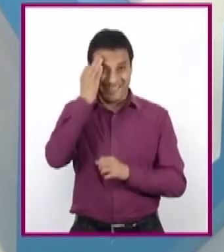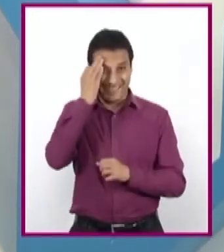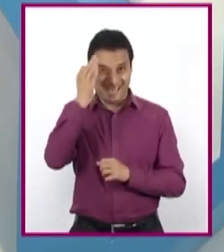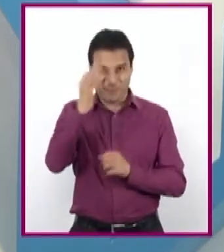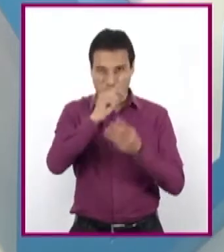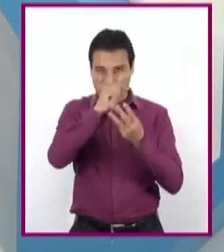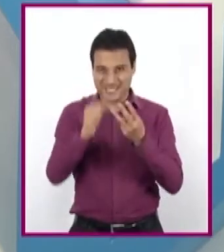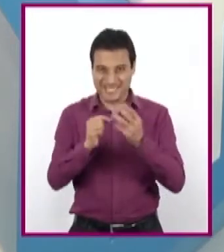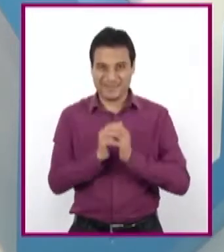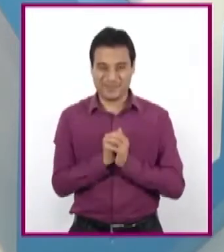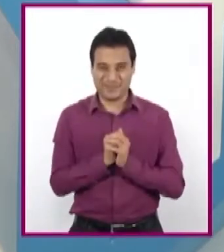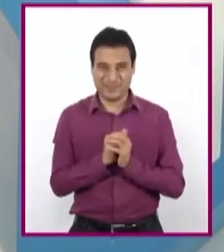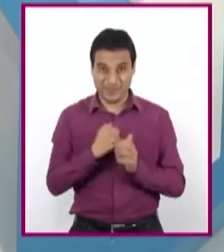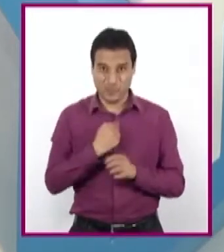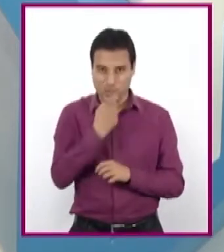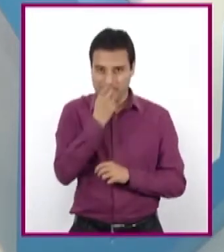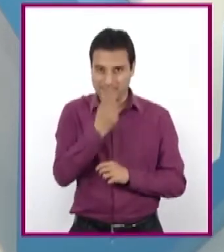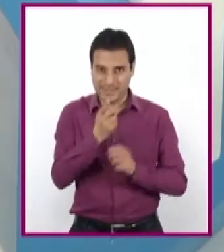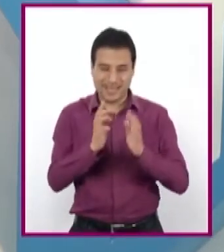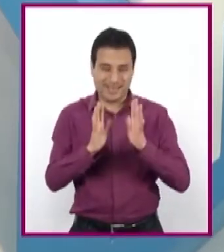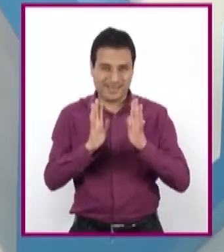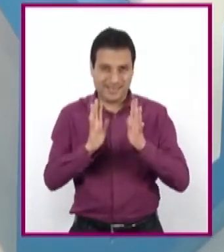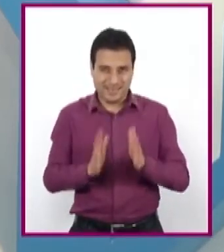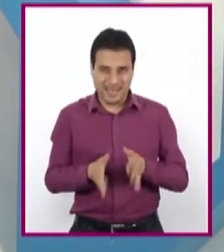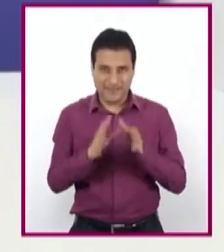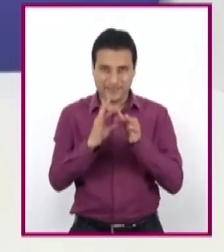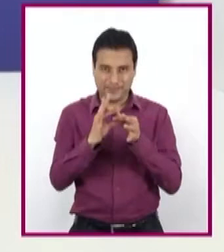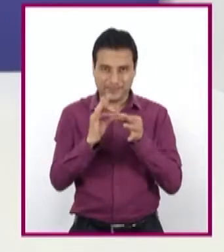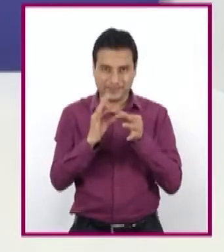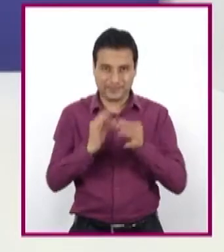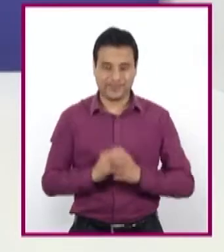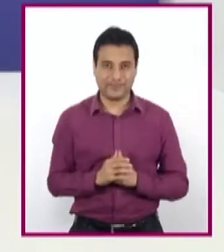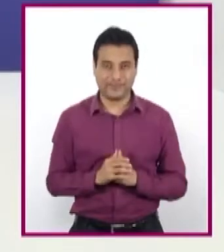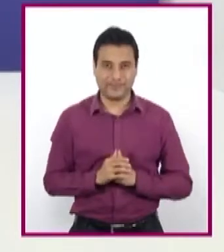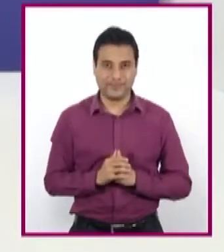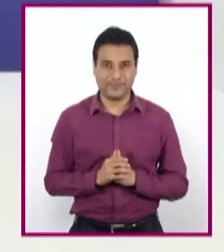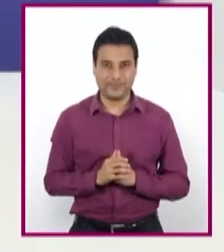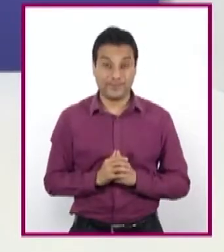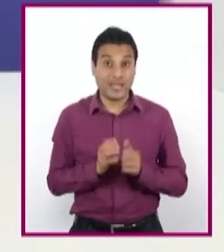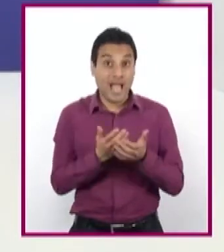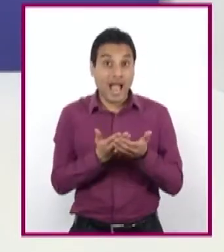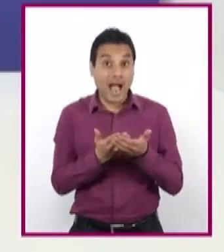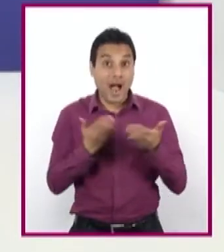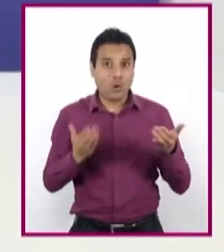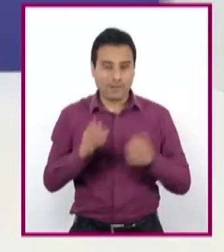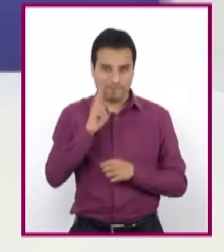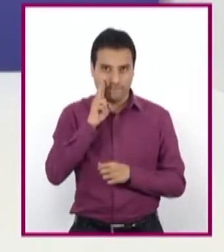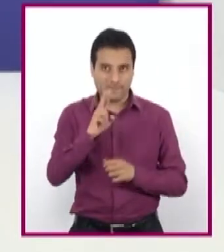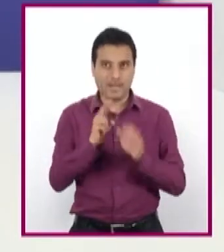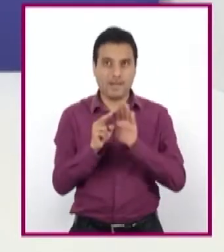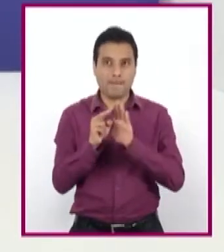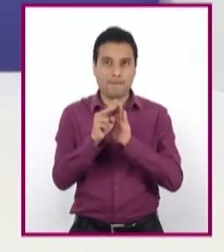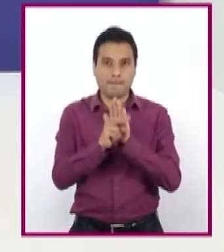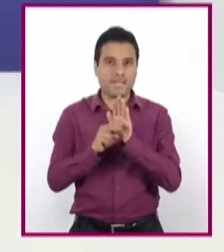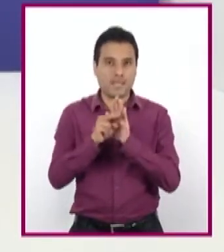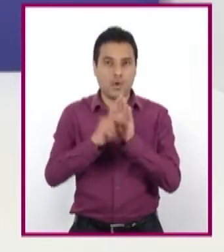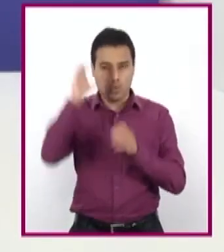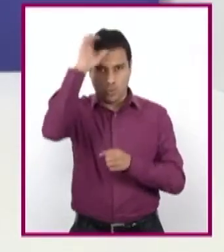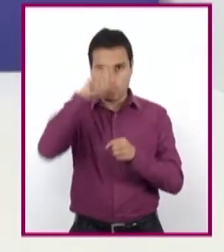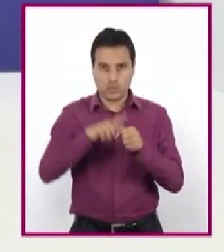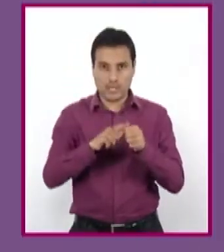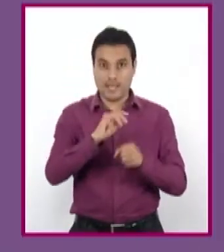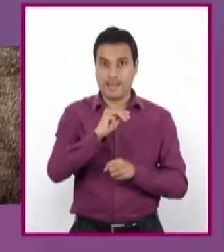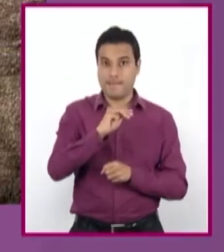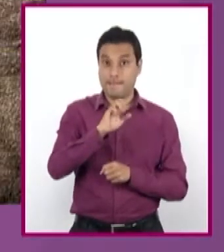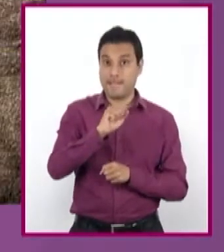preclásico. Mencionamos algunos durante la lectura. Veamos ahora el siguiente video sobre algunas culturas